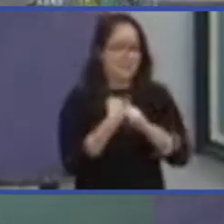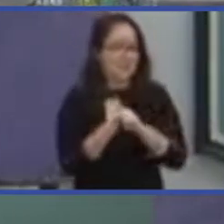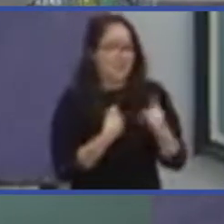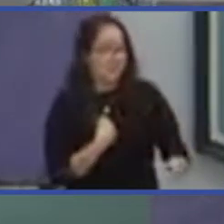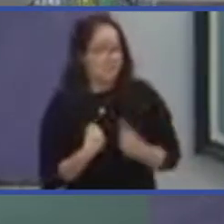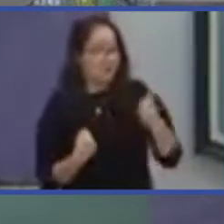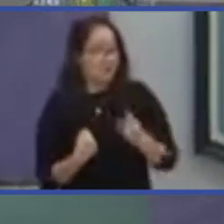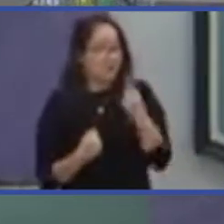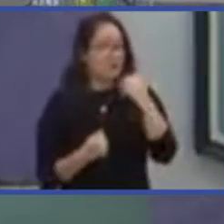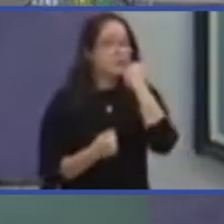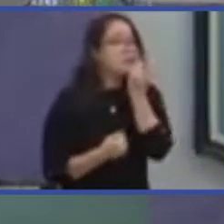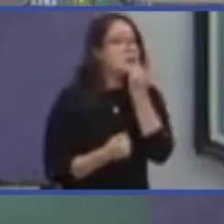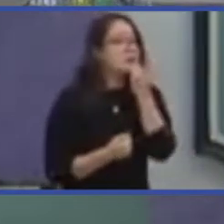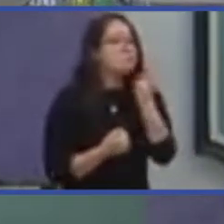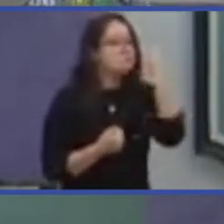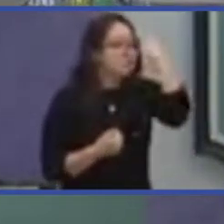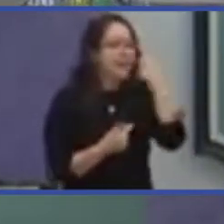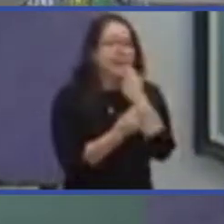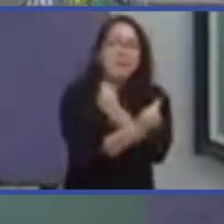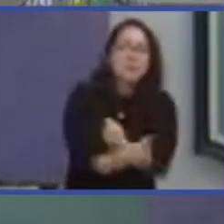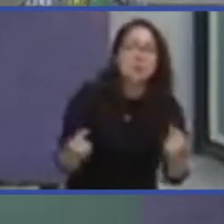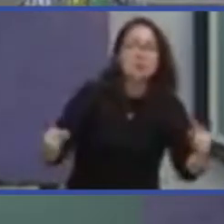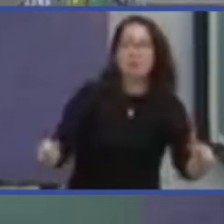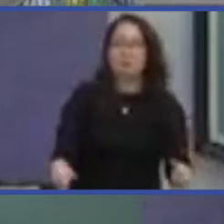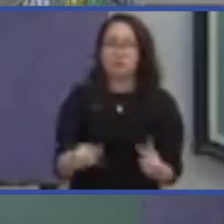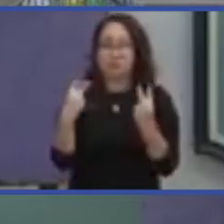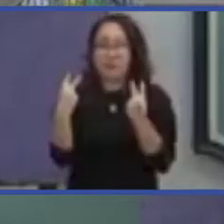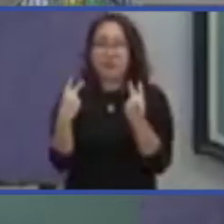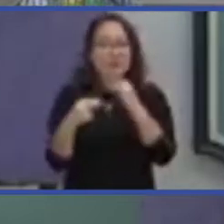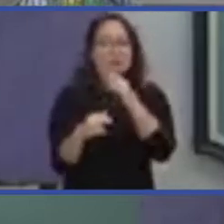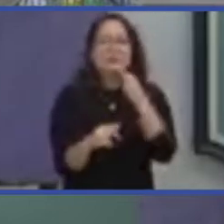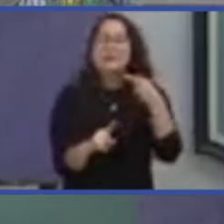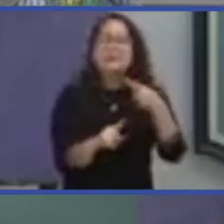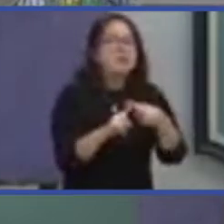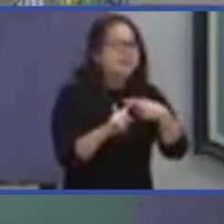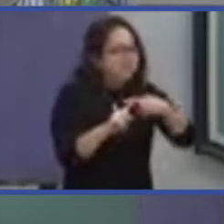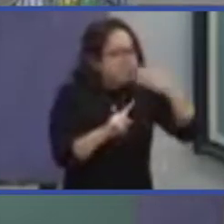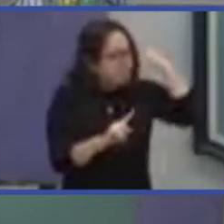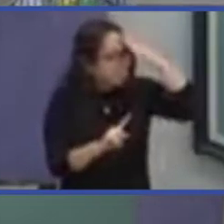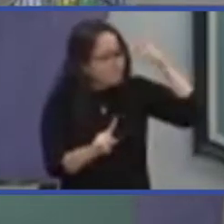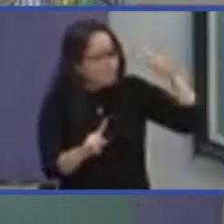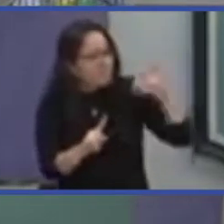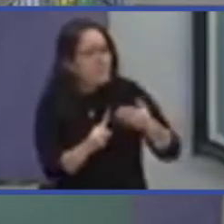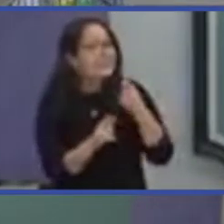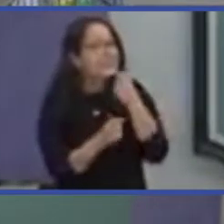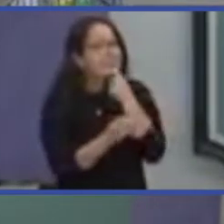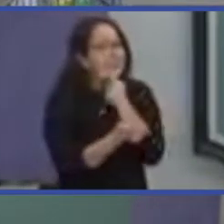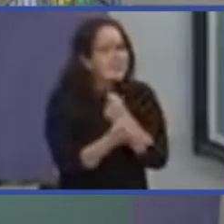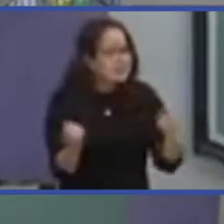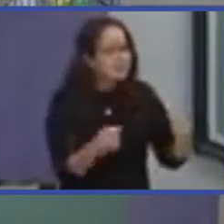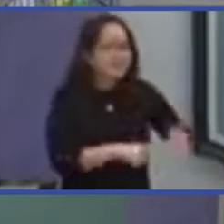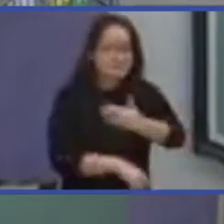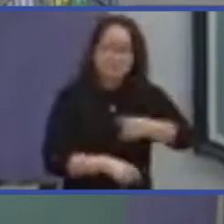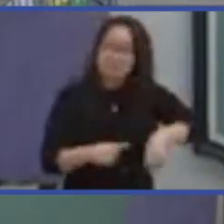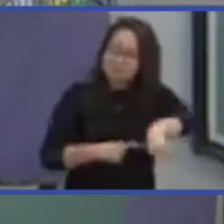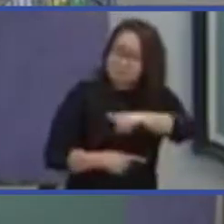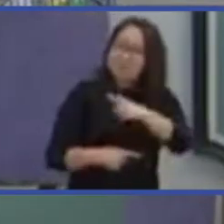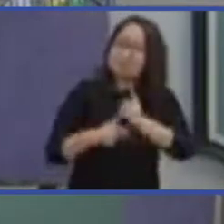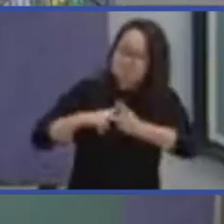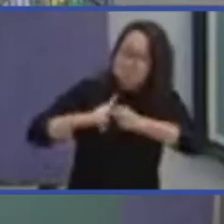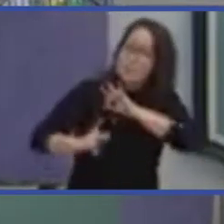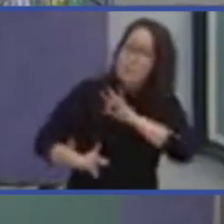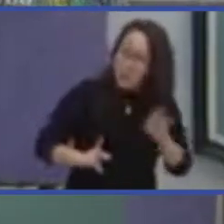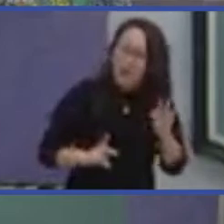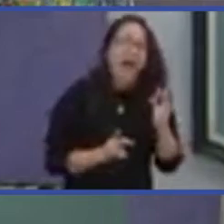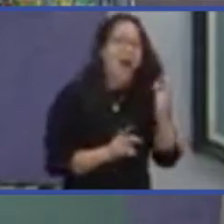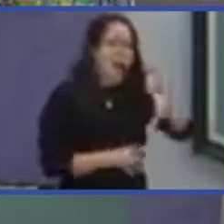niños y niñas especialmente a las niñas y para decirles que las matemáticas son para ellos y ellas en especial ha